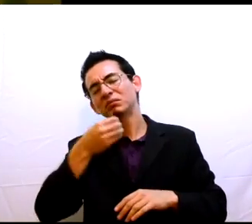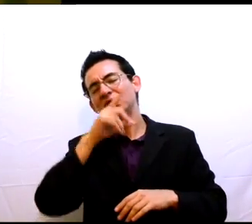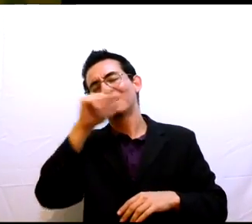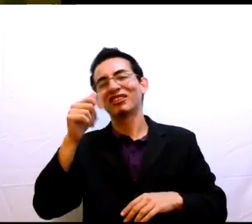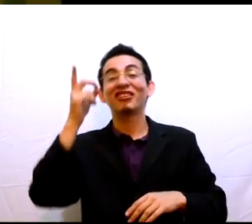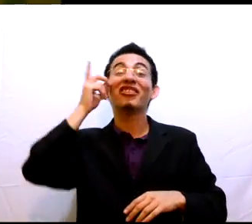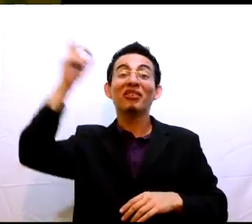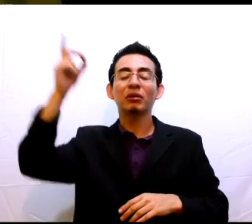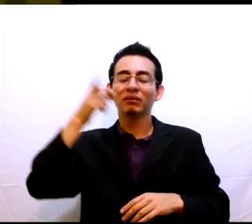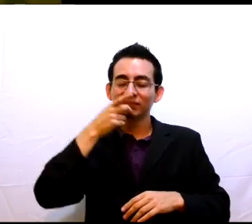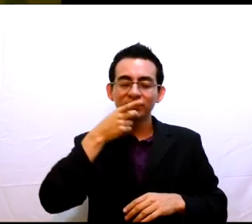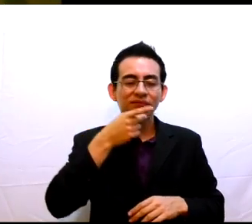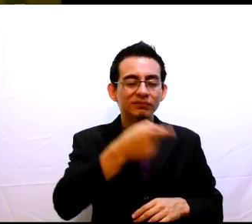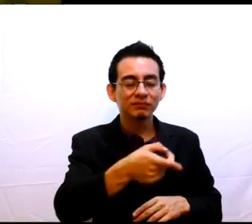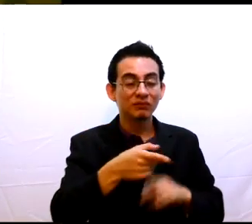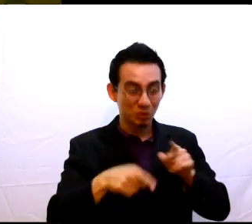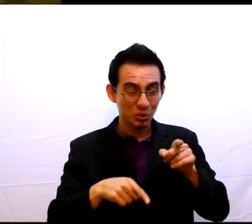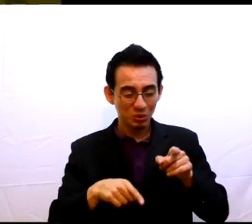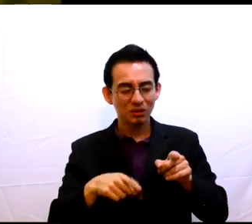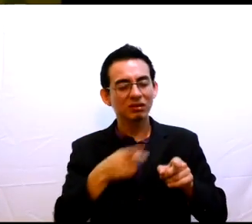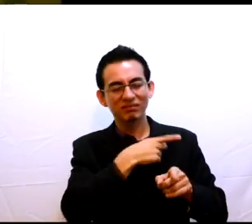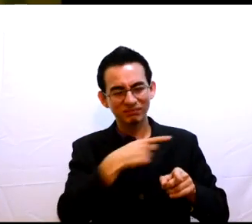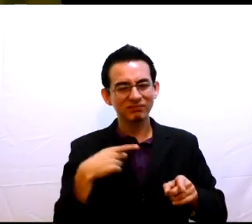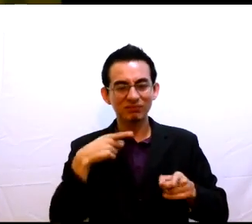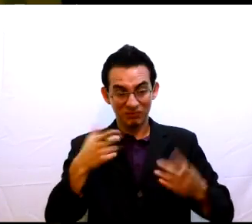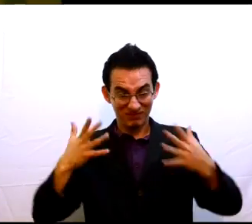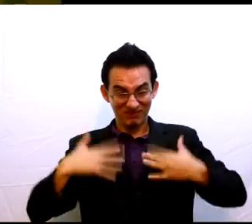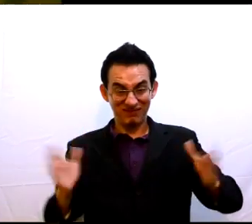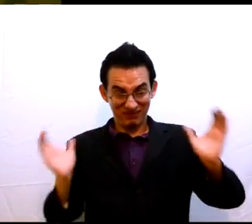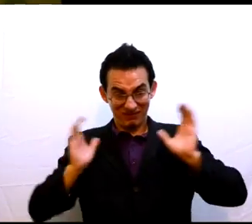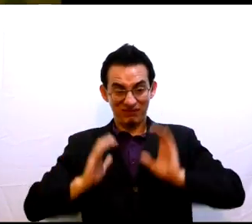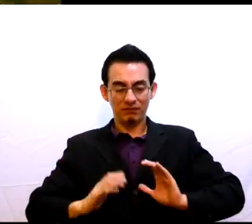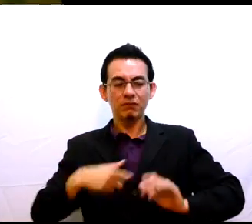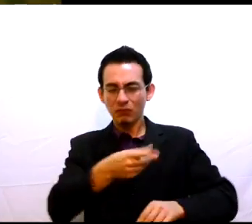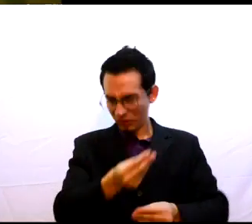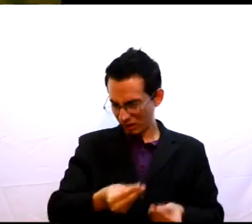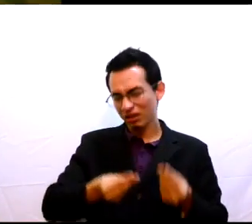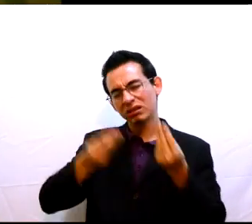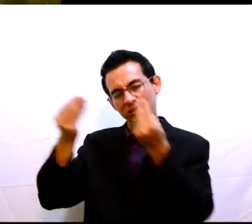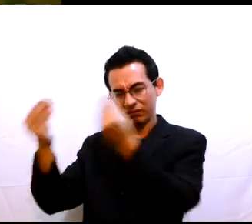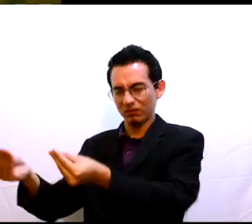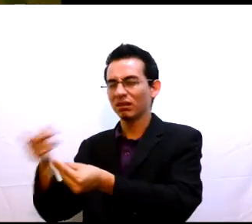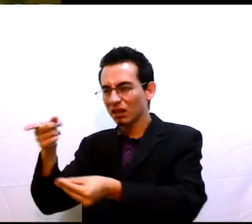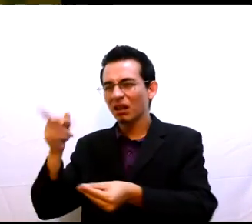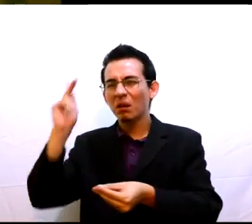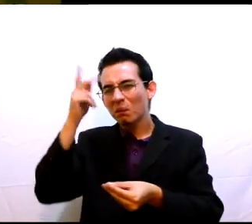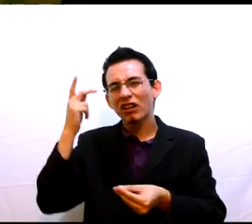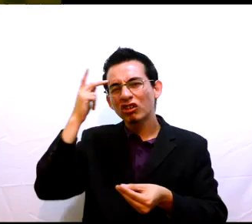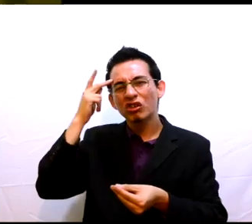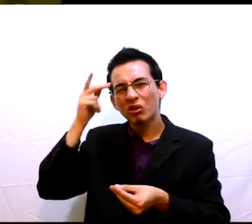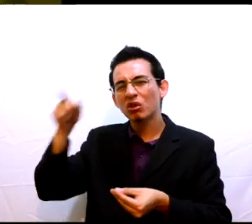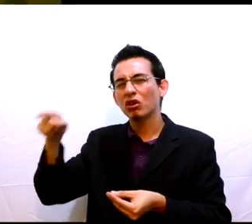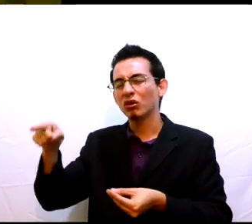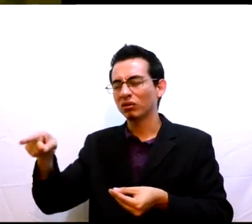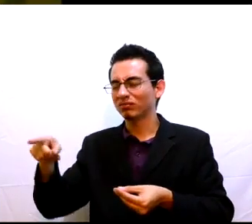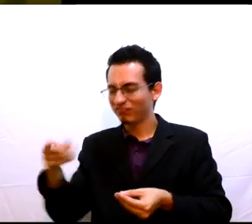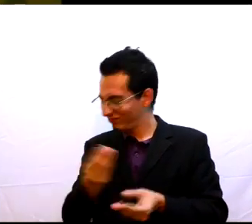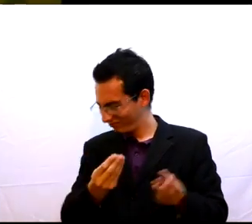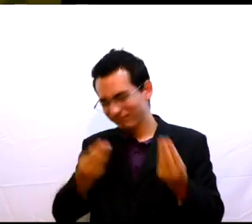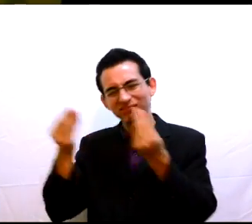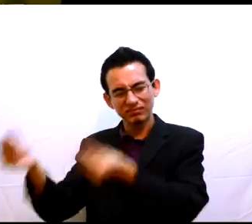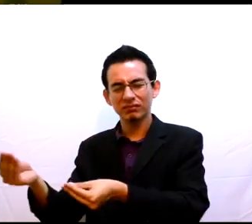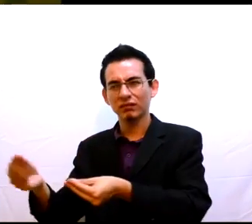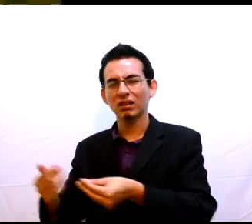habló el señor y me dijo yo y dale uno de tus trajes a miguel a otro de los dos graduados